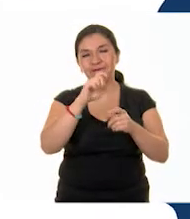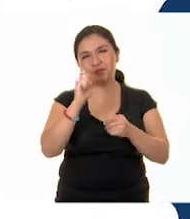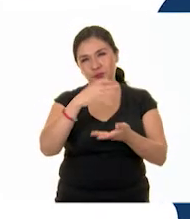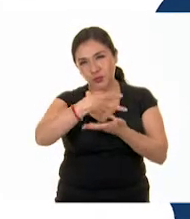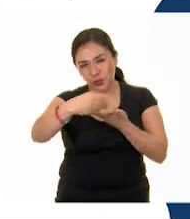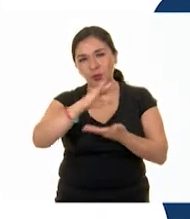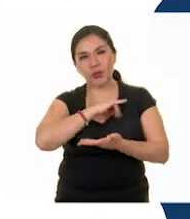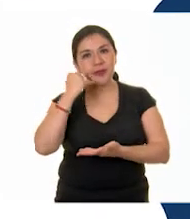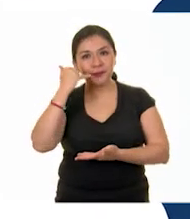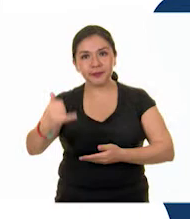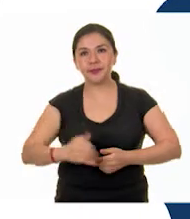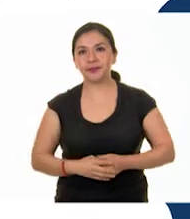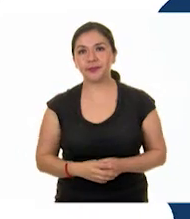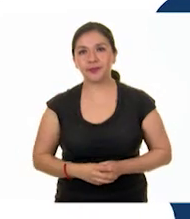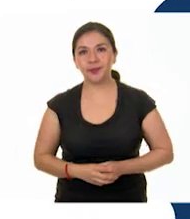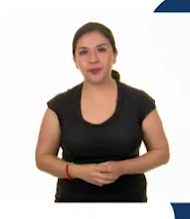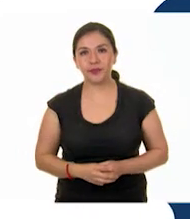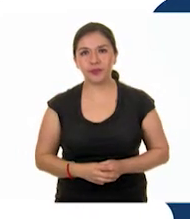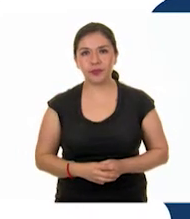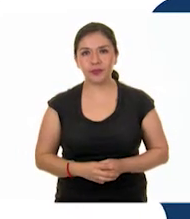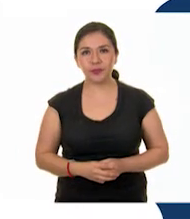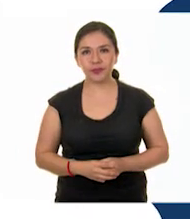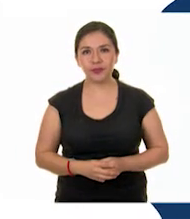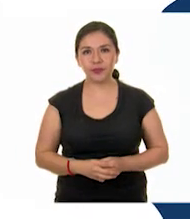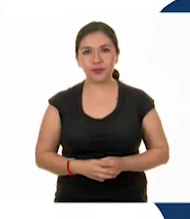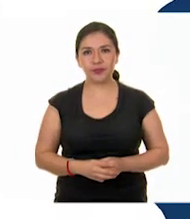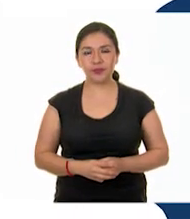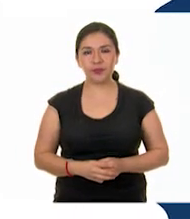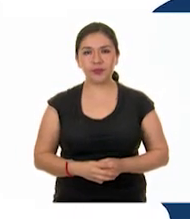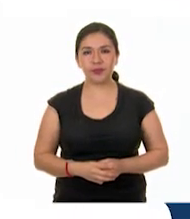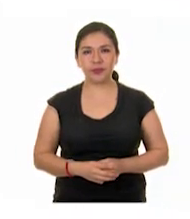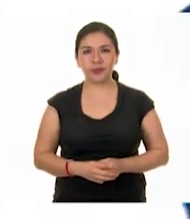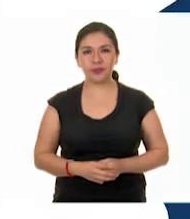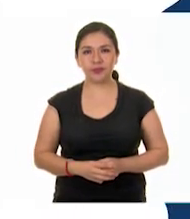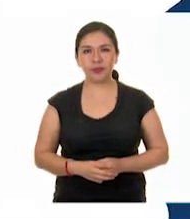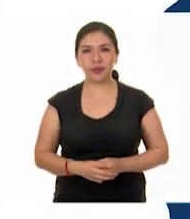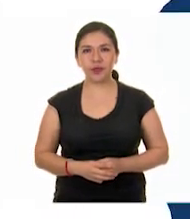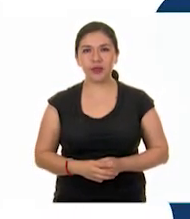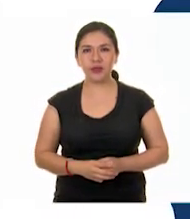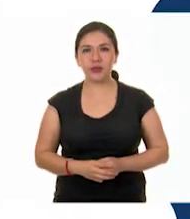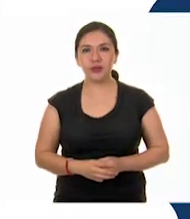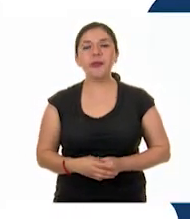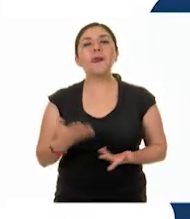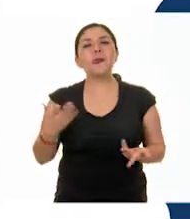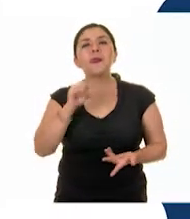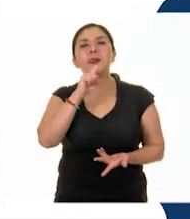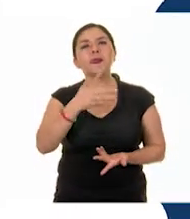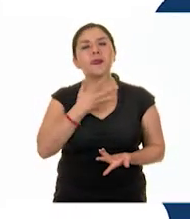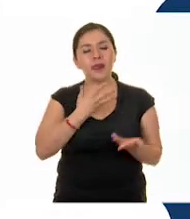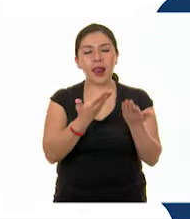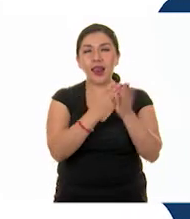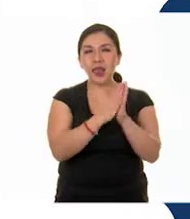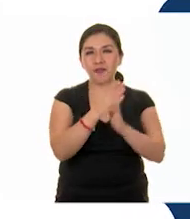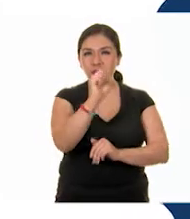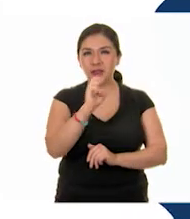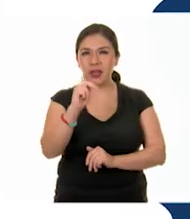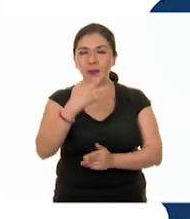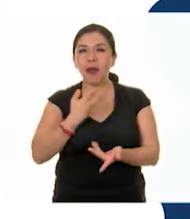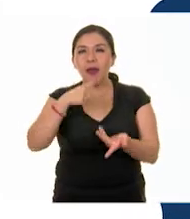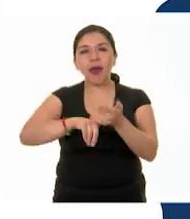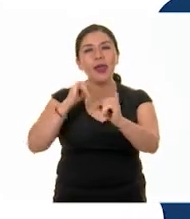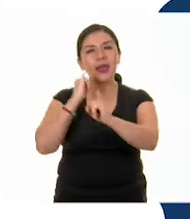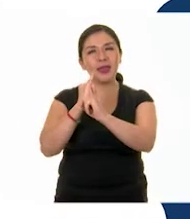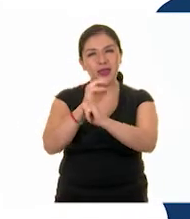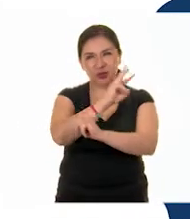55 41 72 04 13 con 100 líneas. También puedes encontrar los libros de texto en la